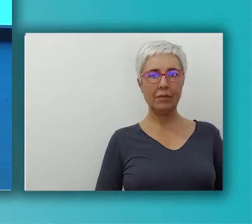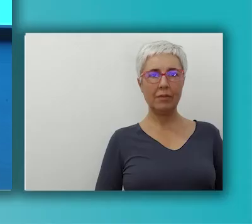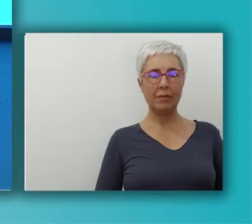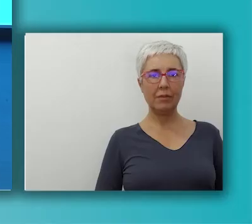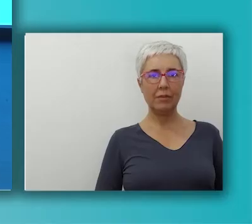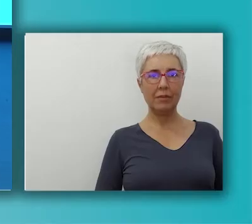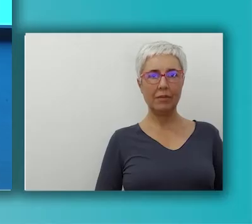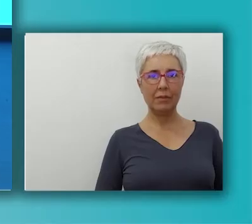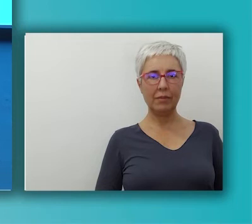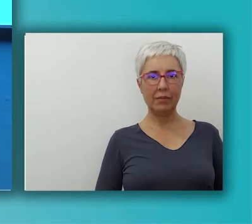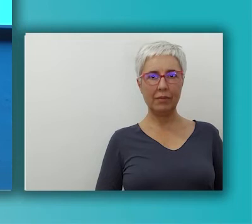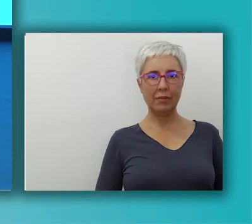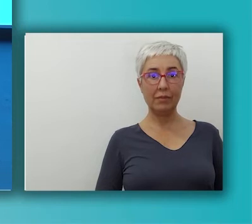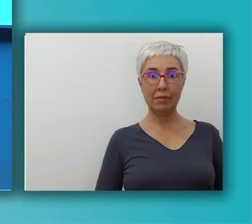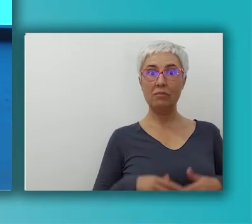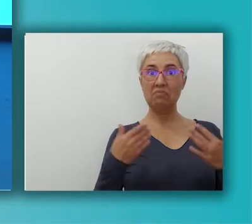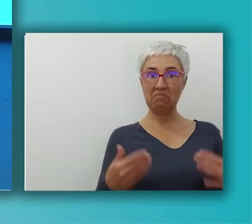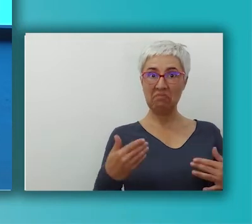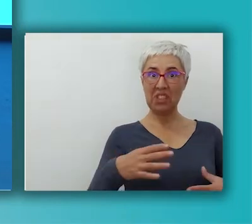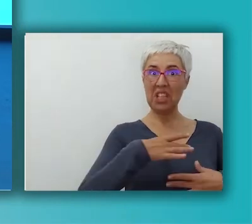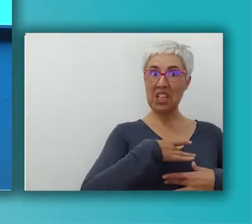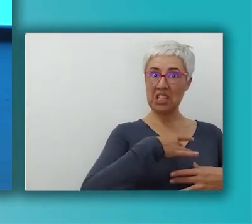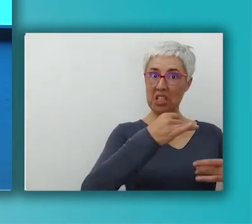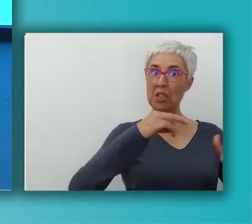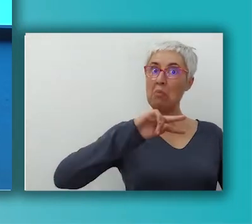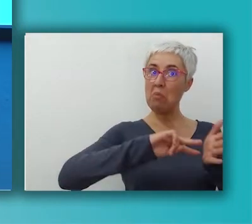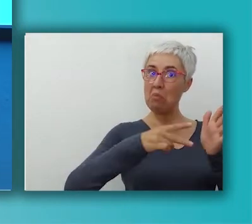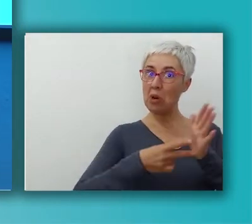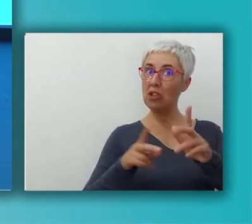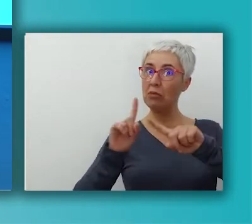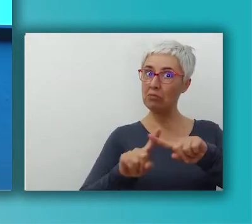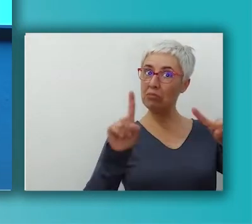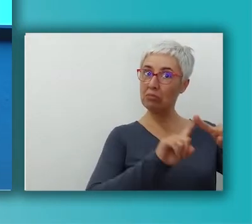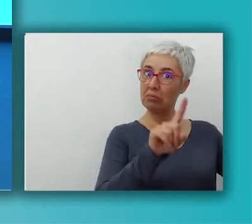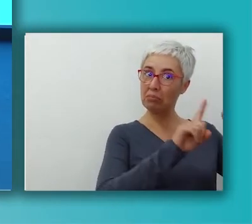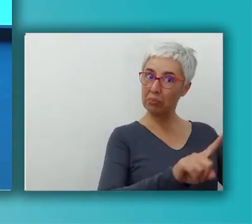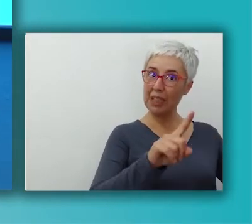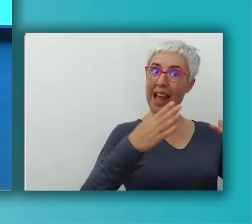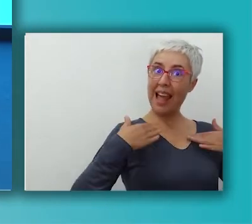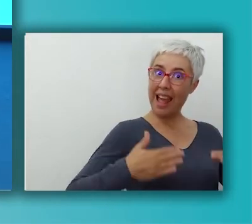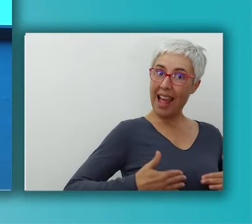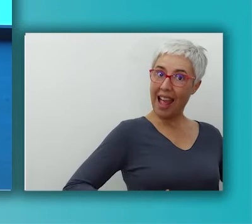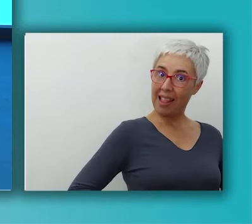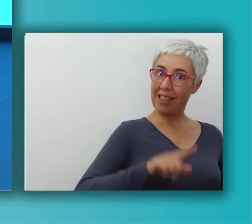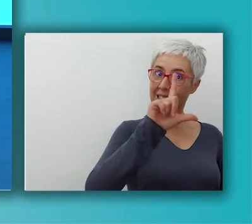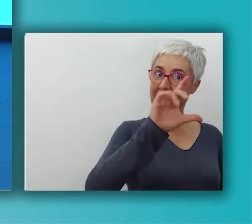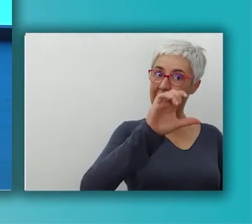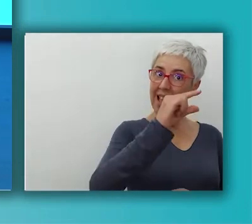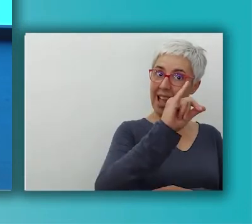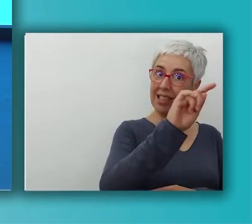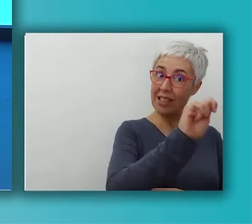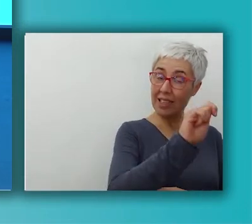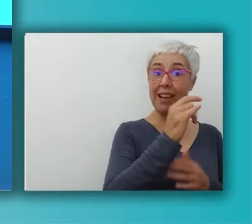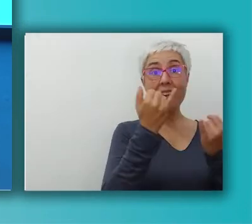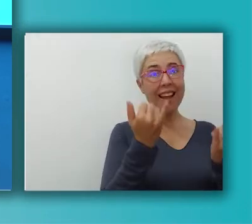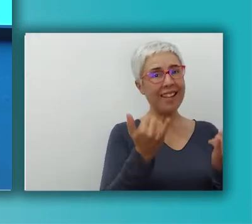people. Qué interesante, Javi, todos los proyectos que estamos viendo, y en especial Legit, con un gran impacto en la salud de